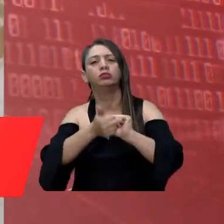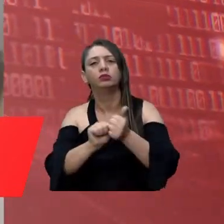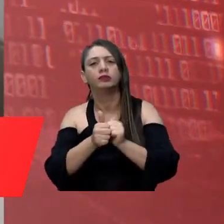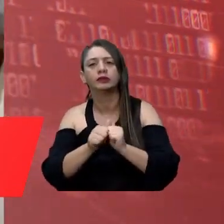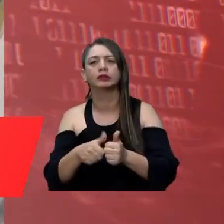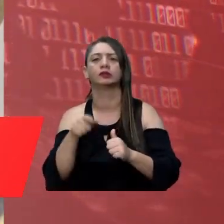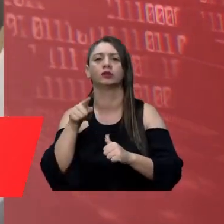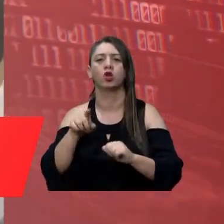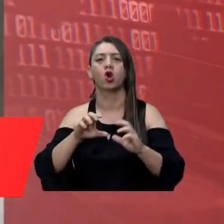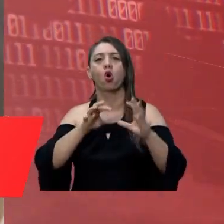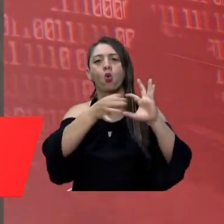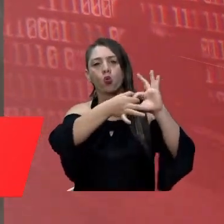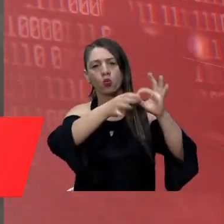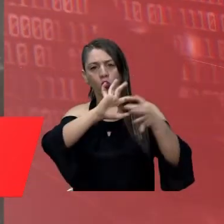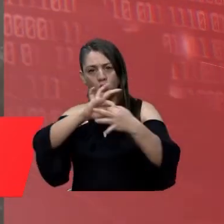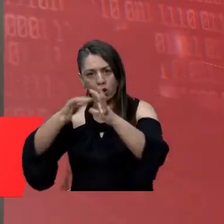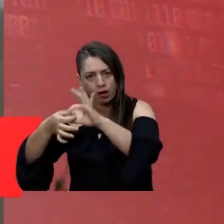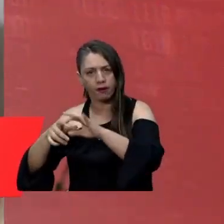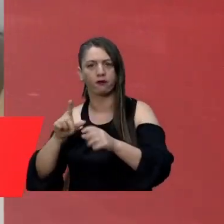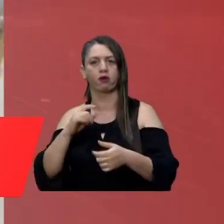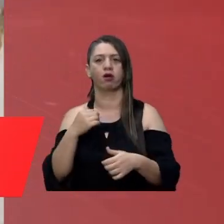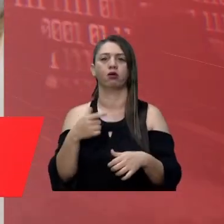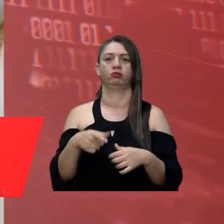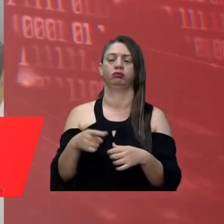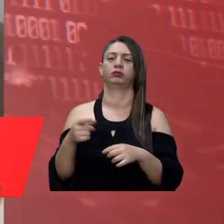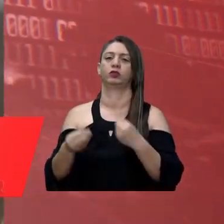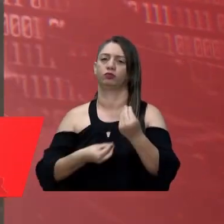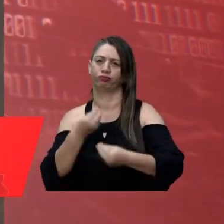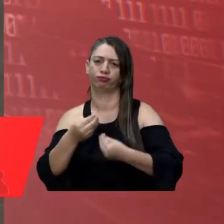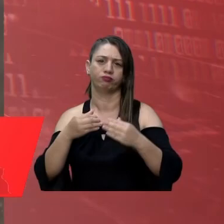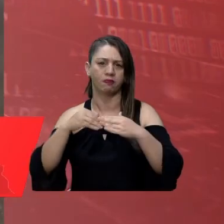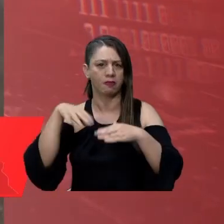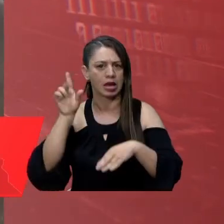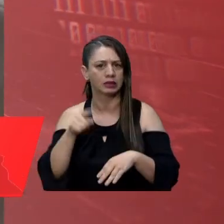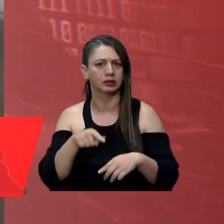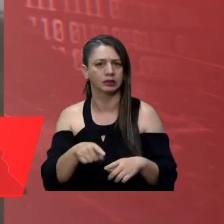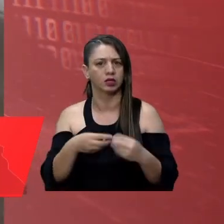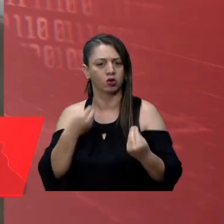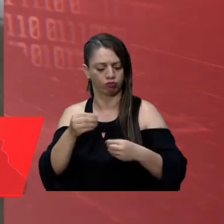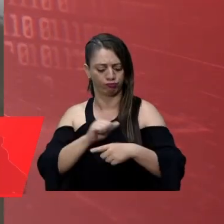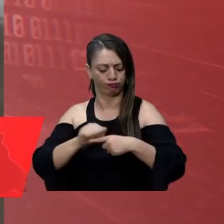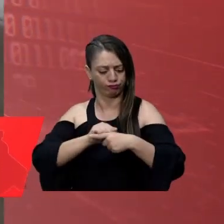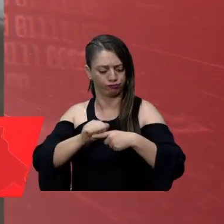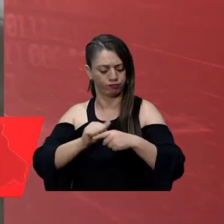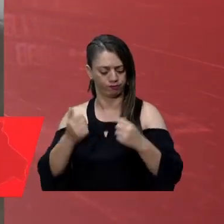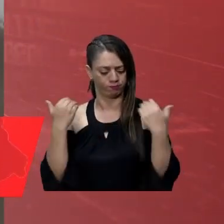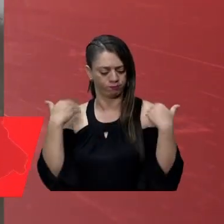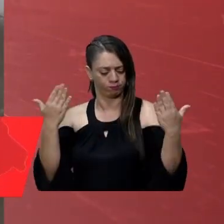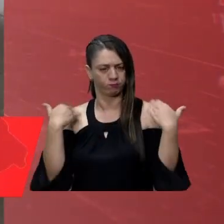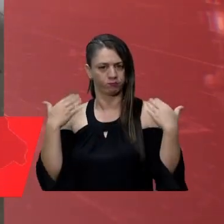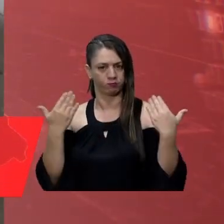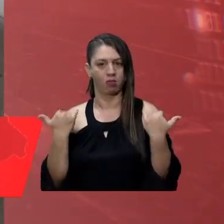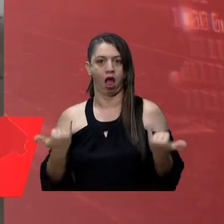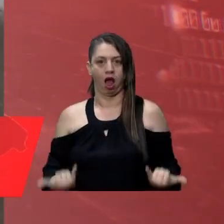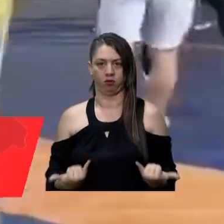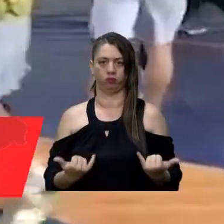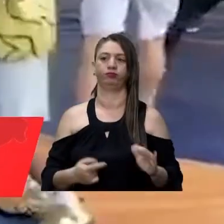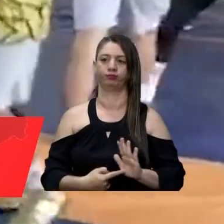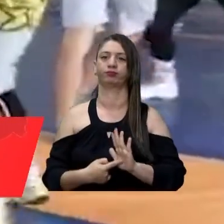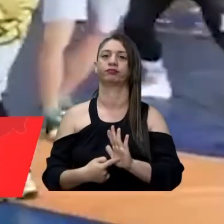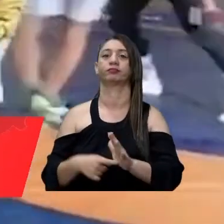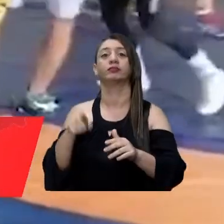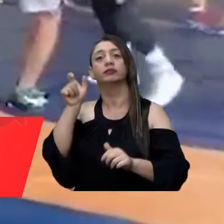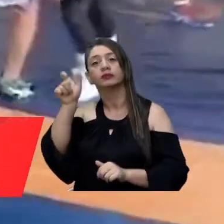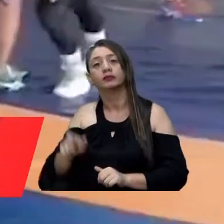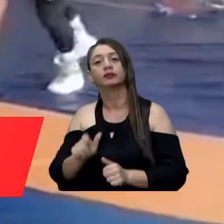a Juegos Olímpicos, los entrenamientos fueron demasiado duros, entonces eso me ayudó a prepararme para la Copa Colombia y obtener el primer lugar. El